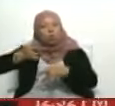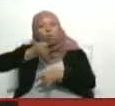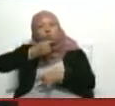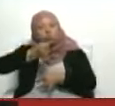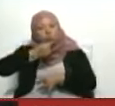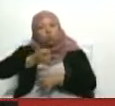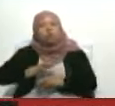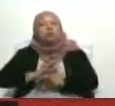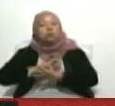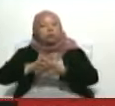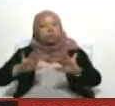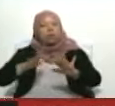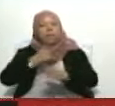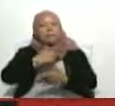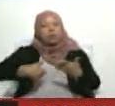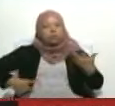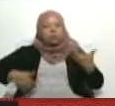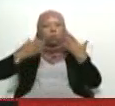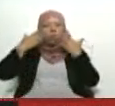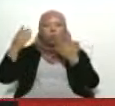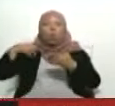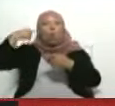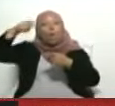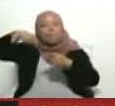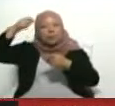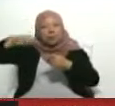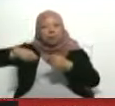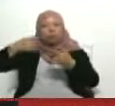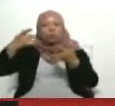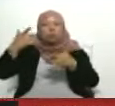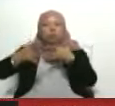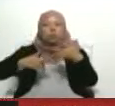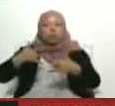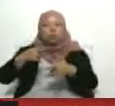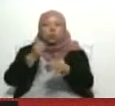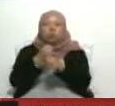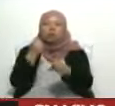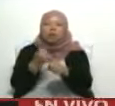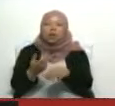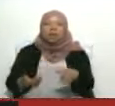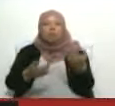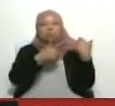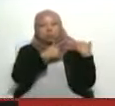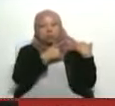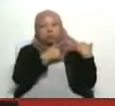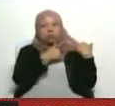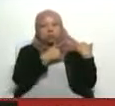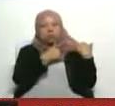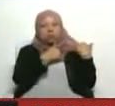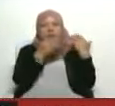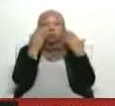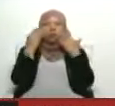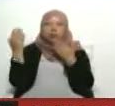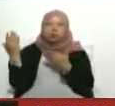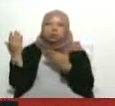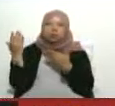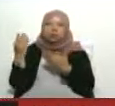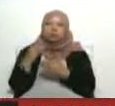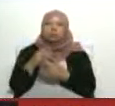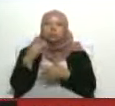estoy hoy presentando un video de quien era responsable, lo vamos a ver posteriormente,